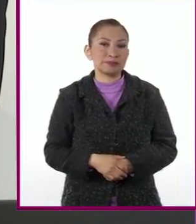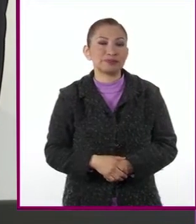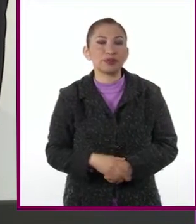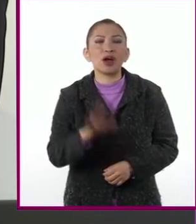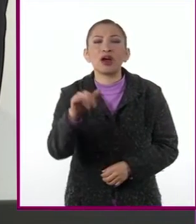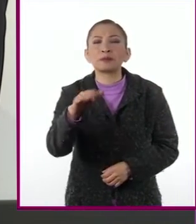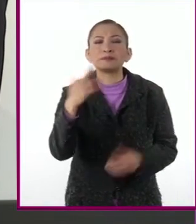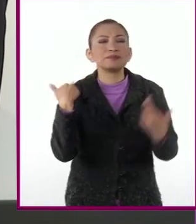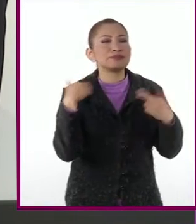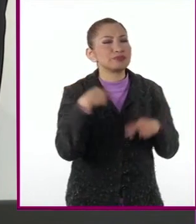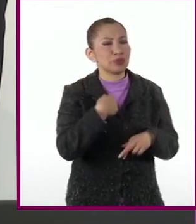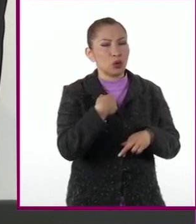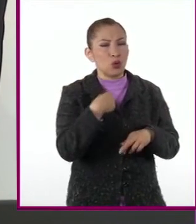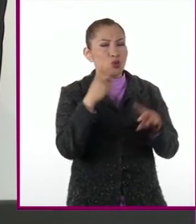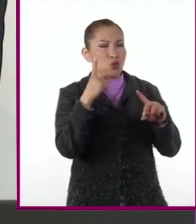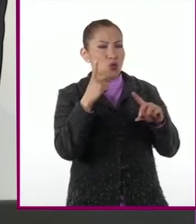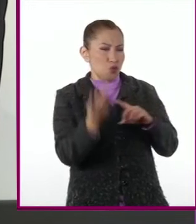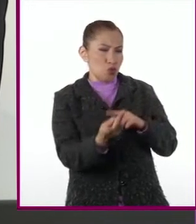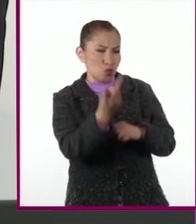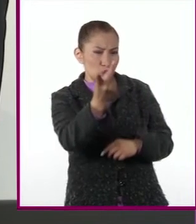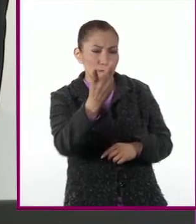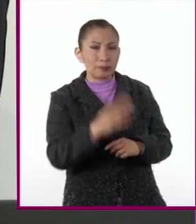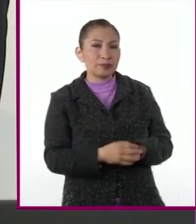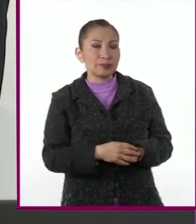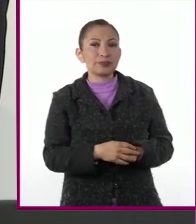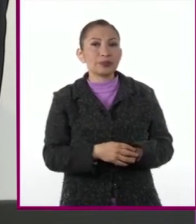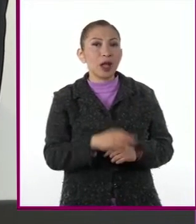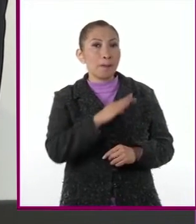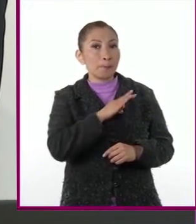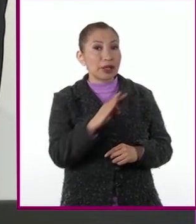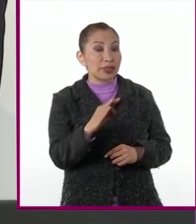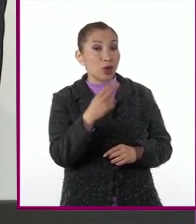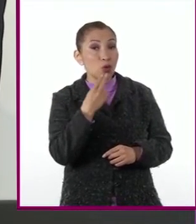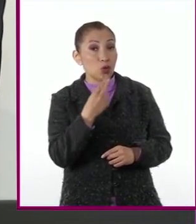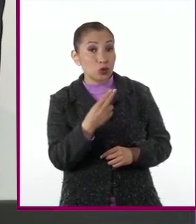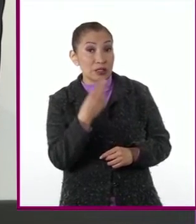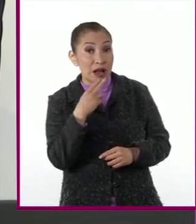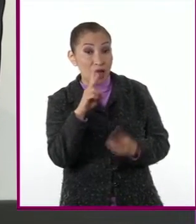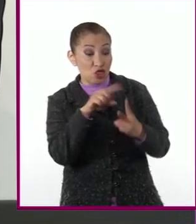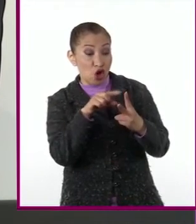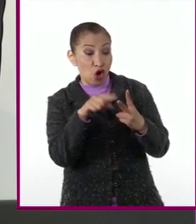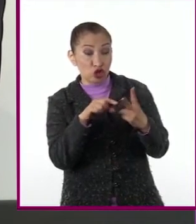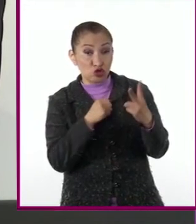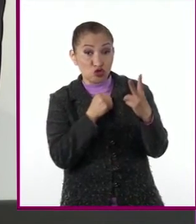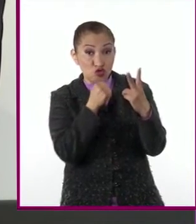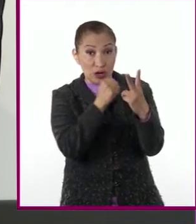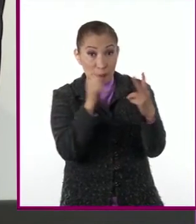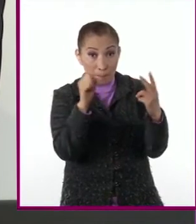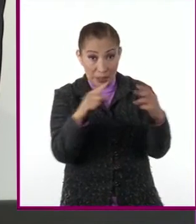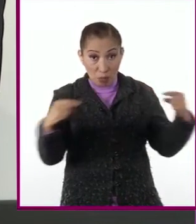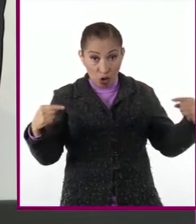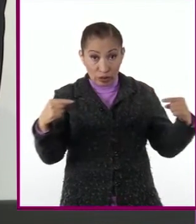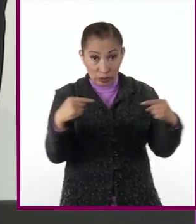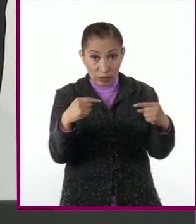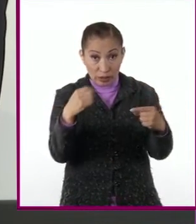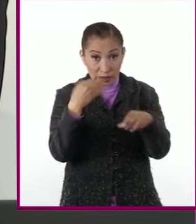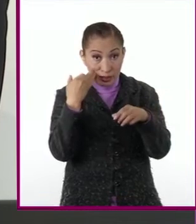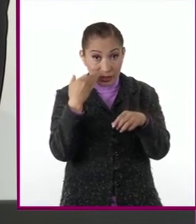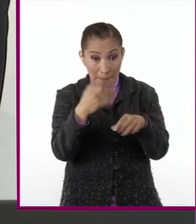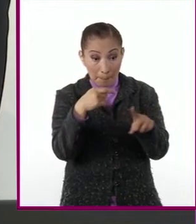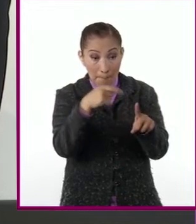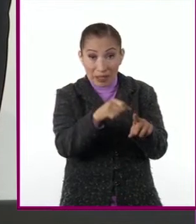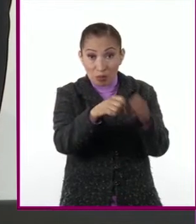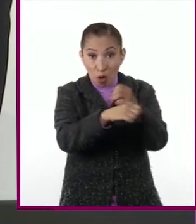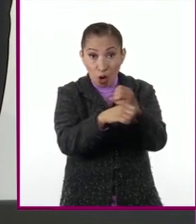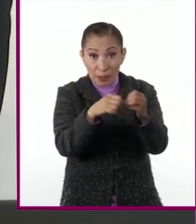Oiga, maestro, yo tengo una pregunta. ¿Se pueden aplicar dos fuerzas al mismo tiempo sobre